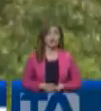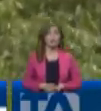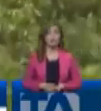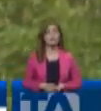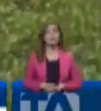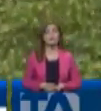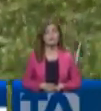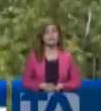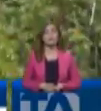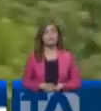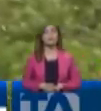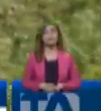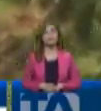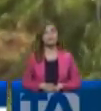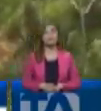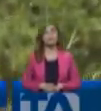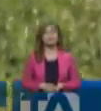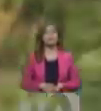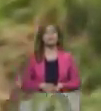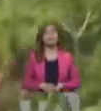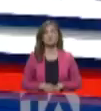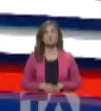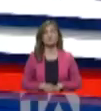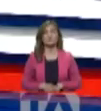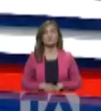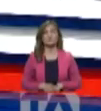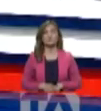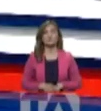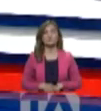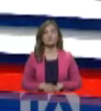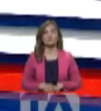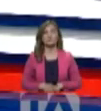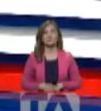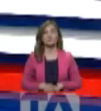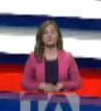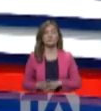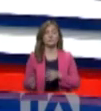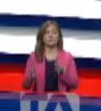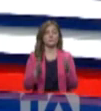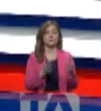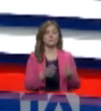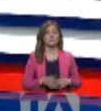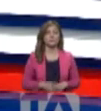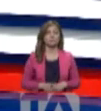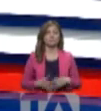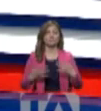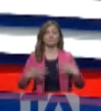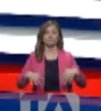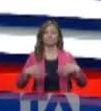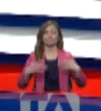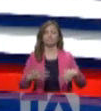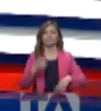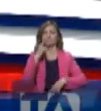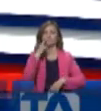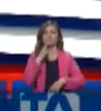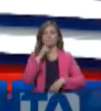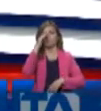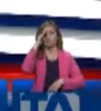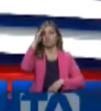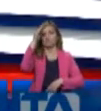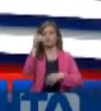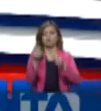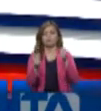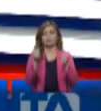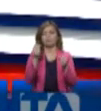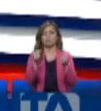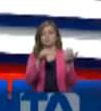Hidalgo, Carlos Chamorro, 24 horas. Y fue localizado bajo toneladas de tierra el cadáver de un vigilante de